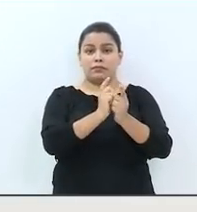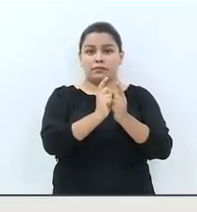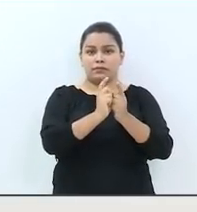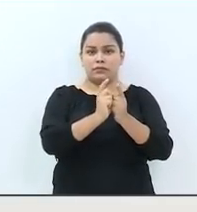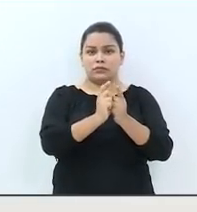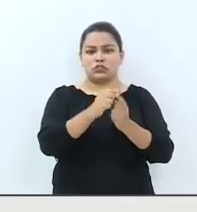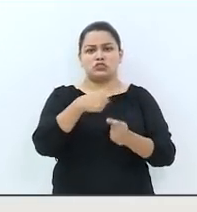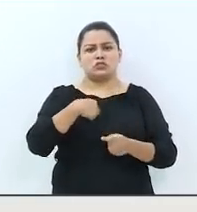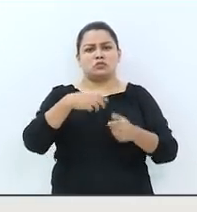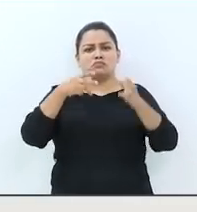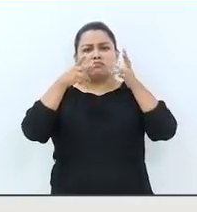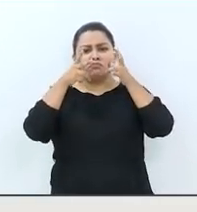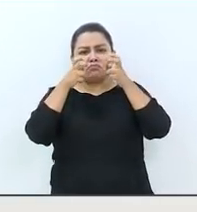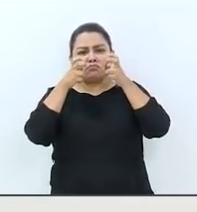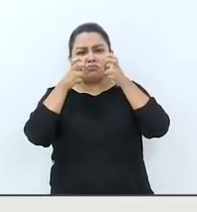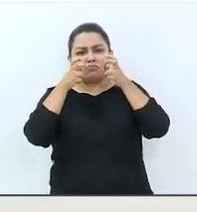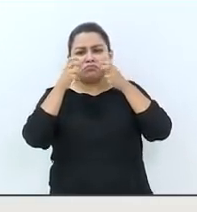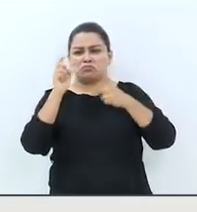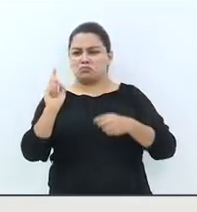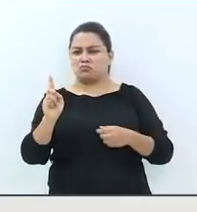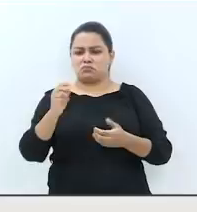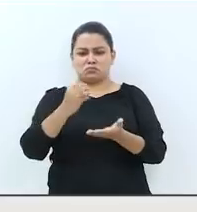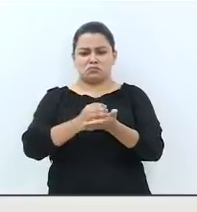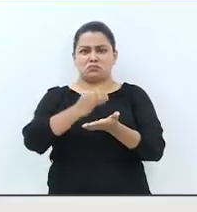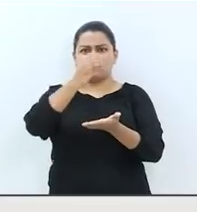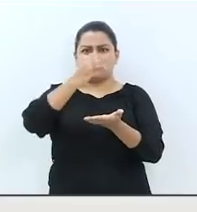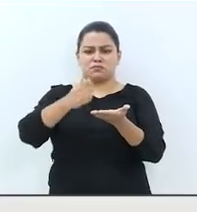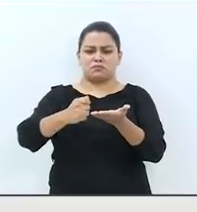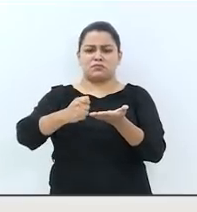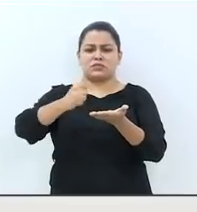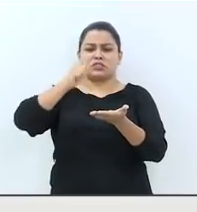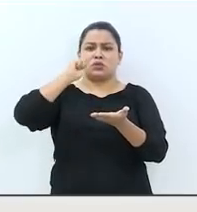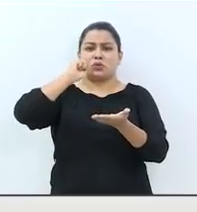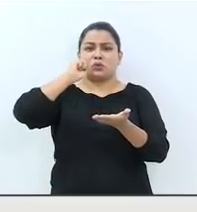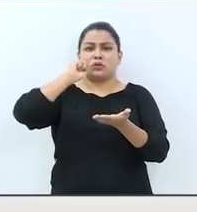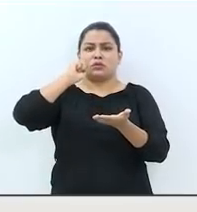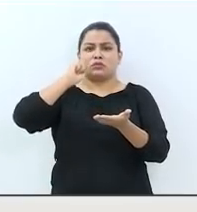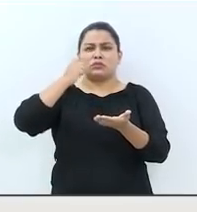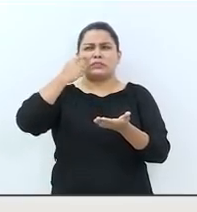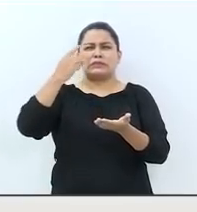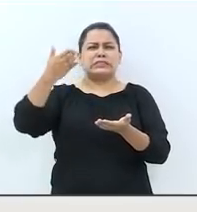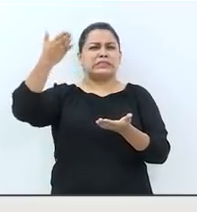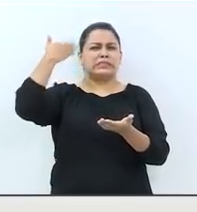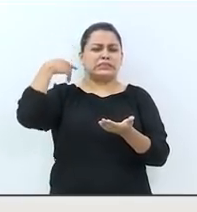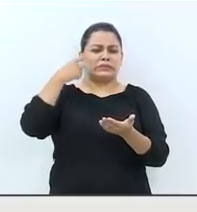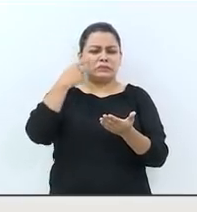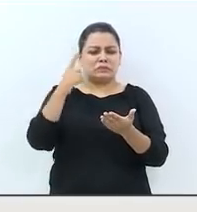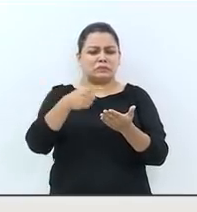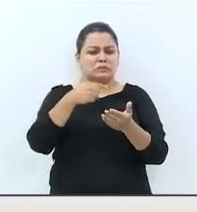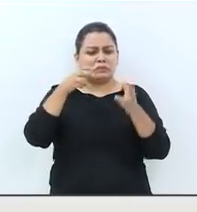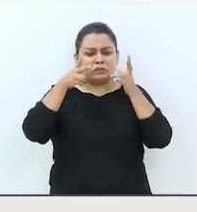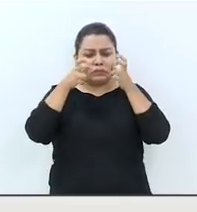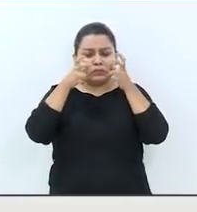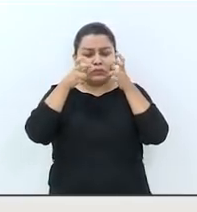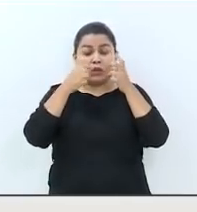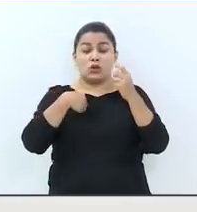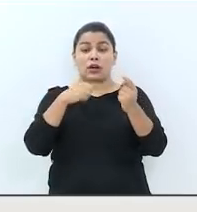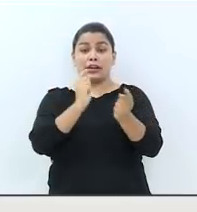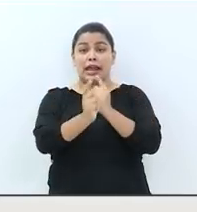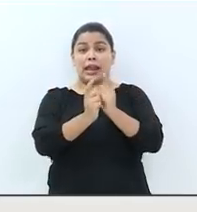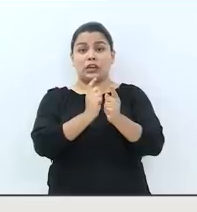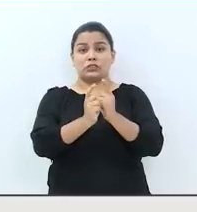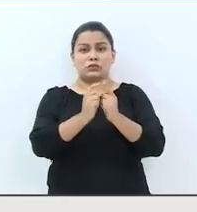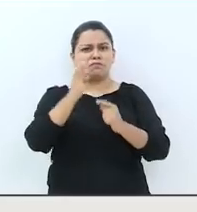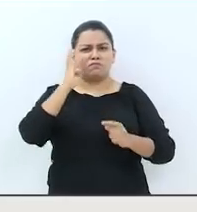como, si yo veo esto, o sea, yo digo es una taza, pero porque un millón de veces ya vi tazas antes. Entonces mi cerebro lo único que hace es asociar, no